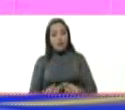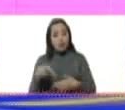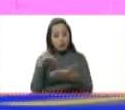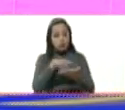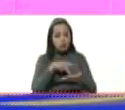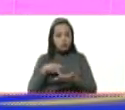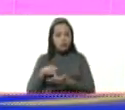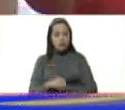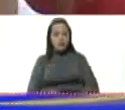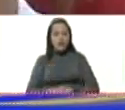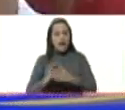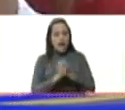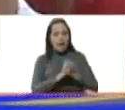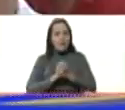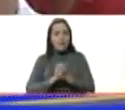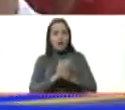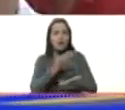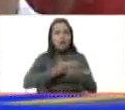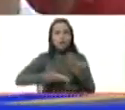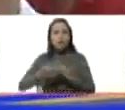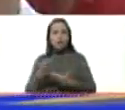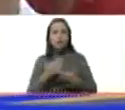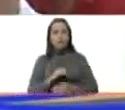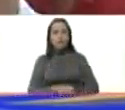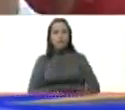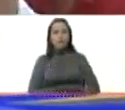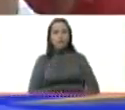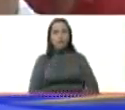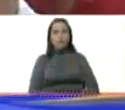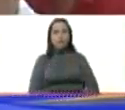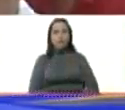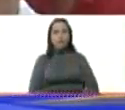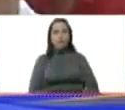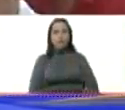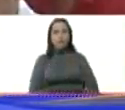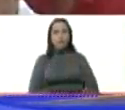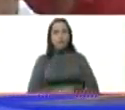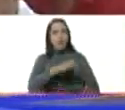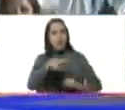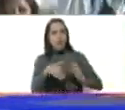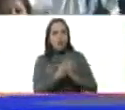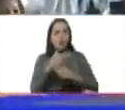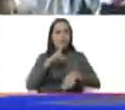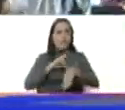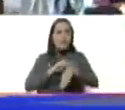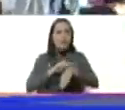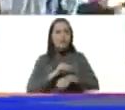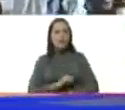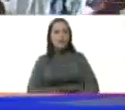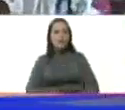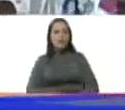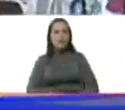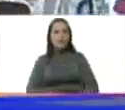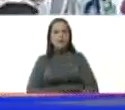Mis queridas amigas, compañeras y compañeros, a todos los médicos y médicas.